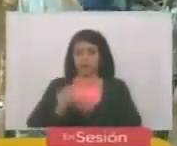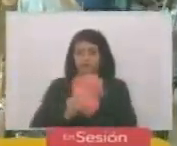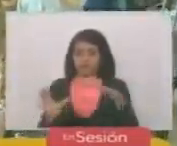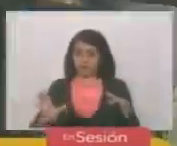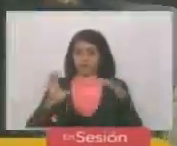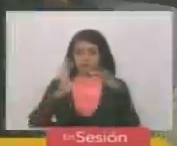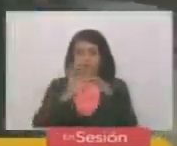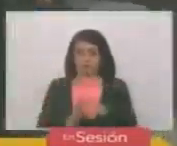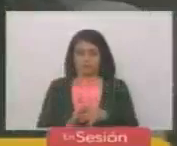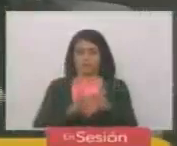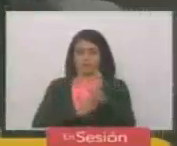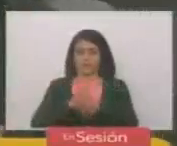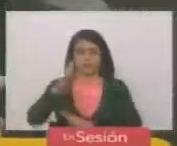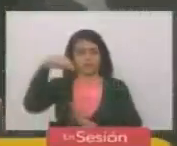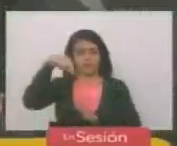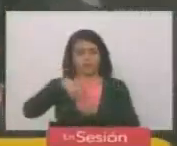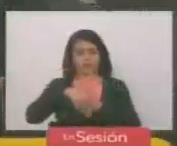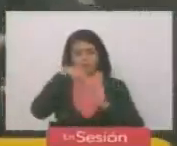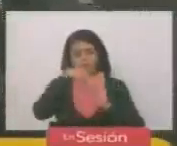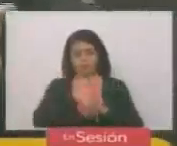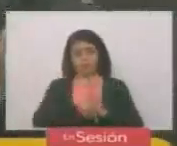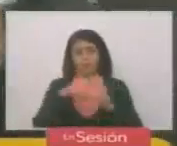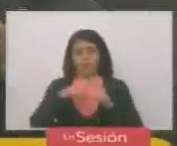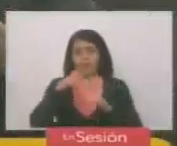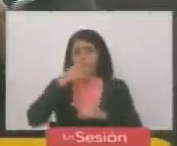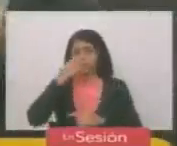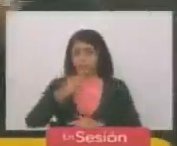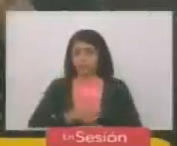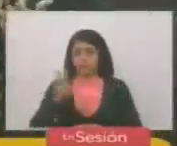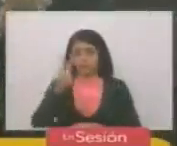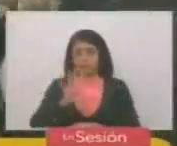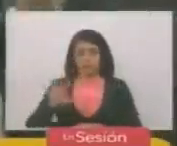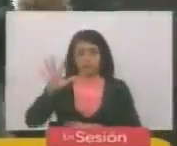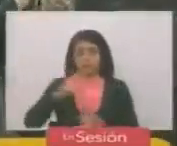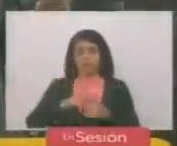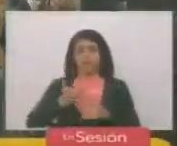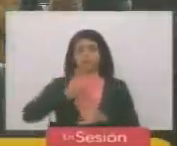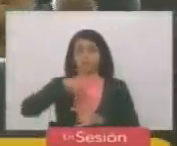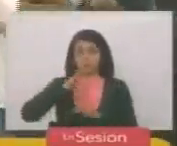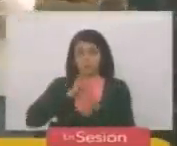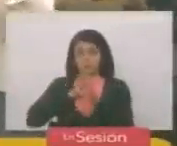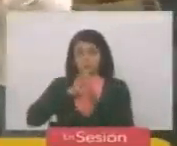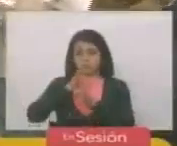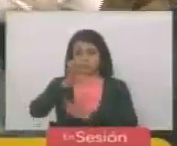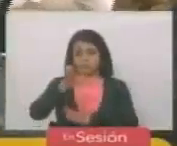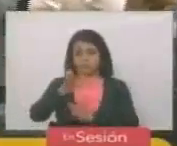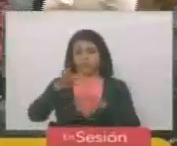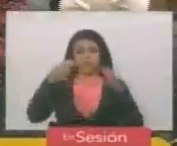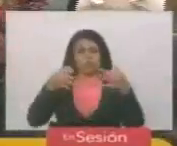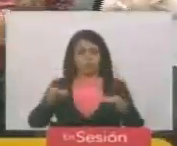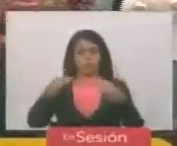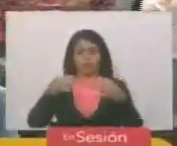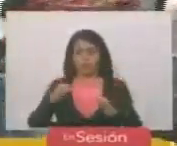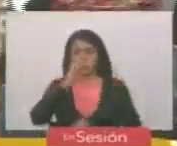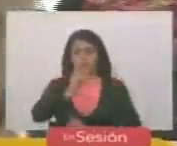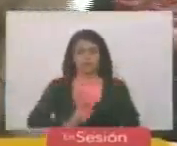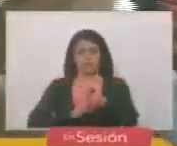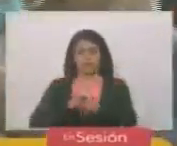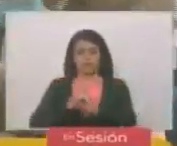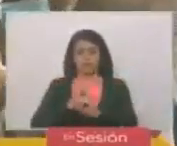consolidando y seguir profundizando la verdad de Venezuela. Vamos rumbo a la normalidad internacional